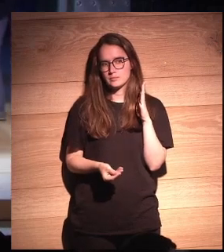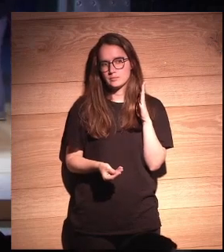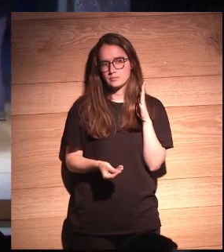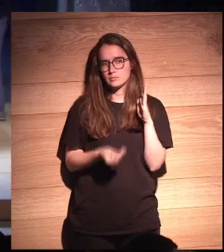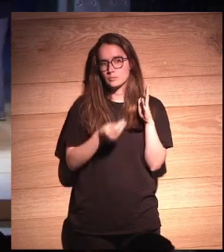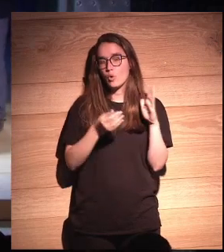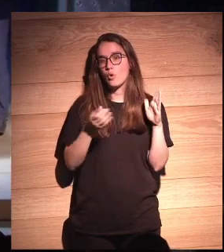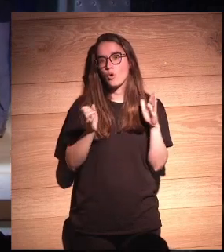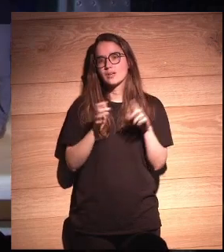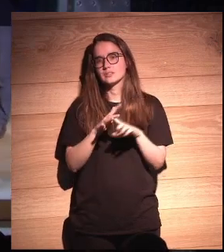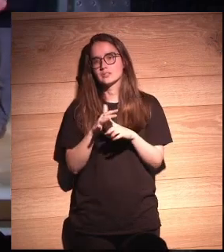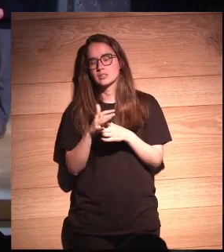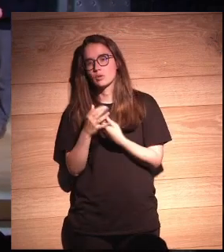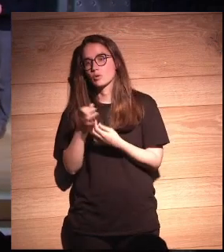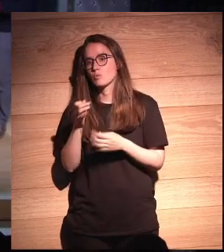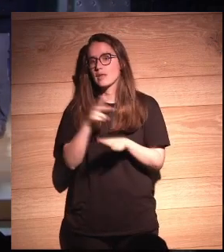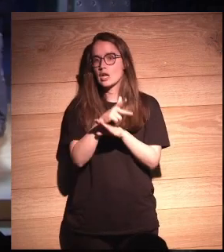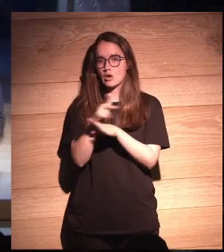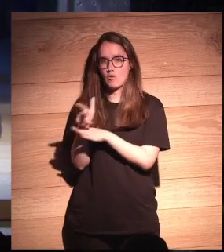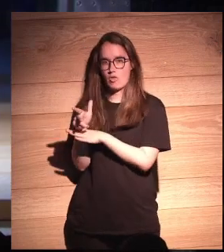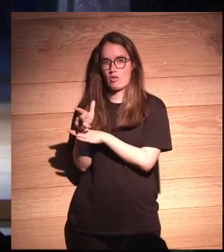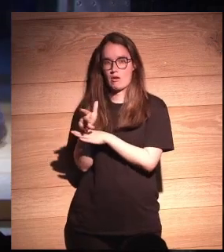o situaciones que puedan venir de rodaje.